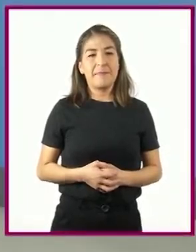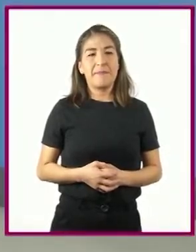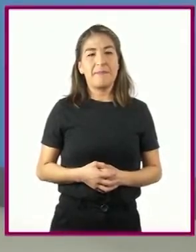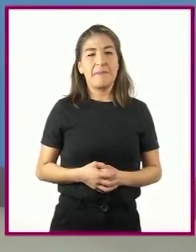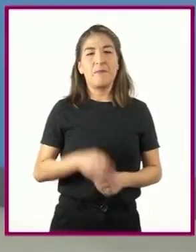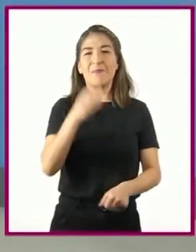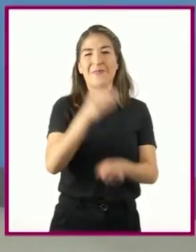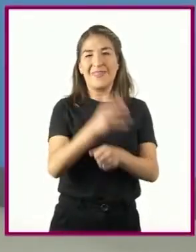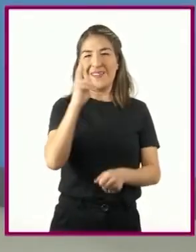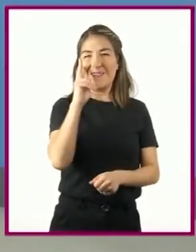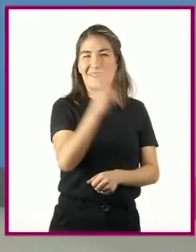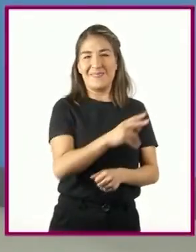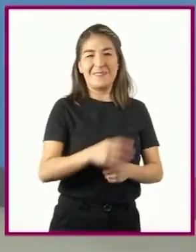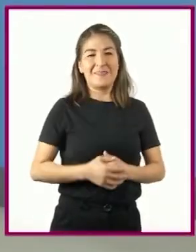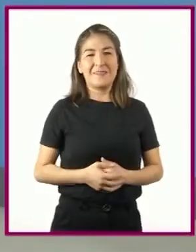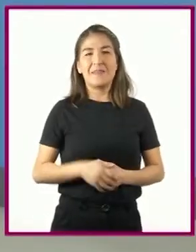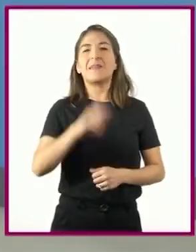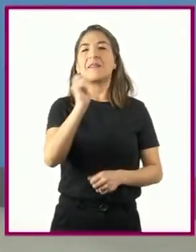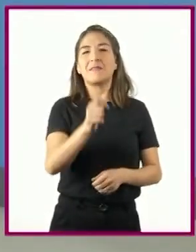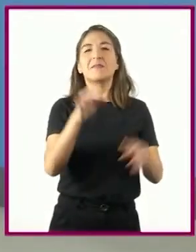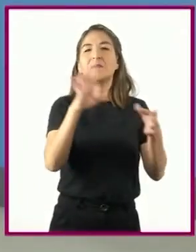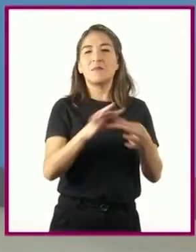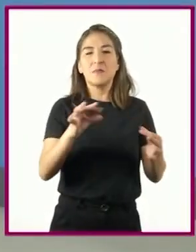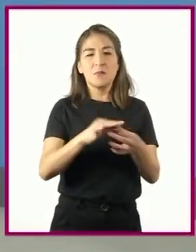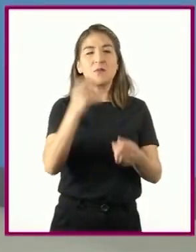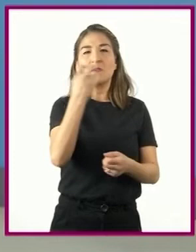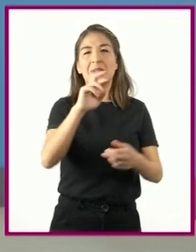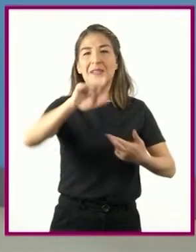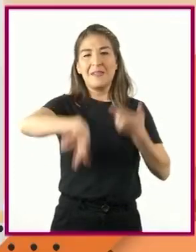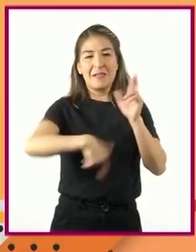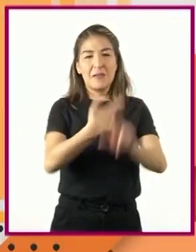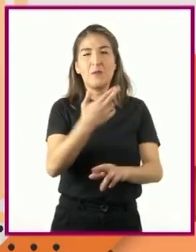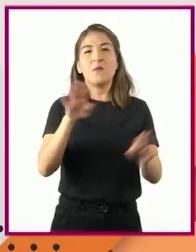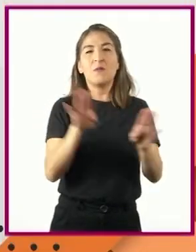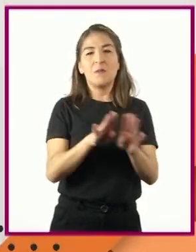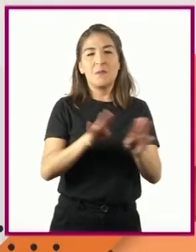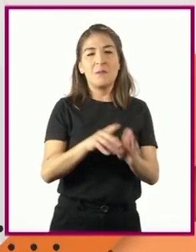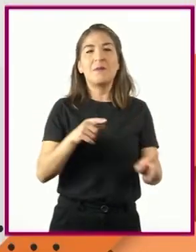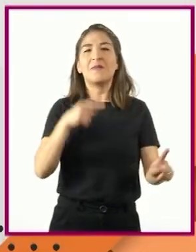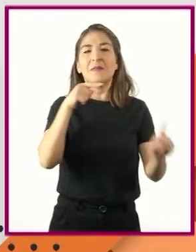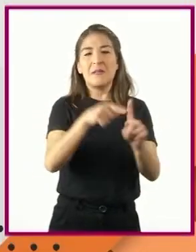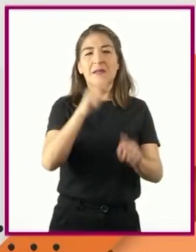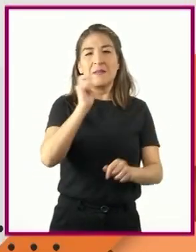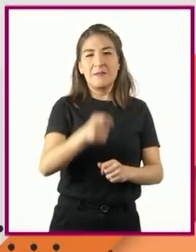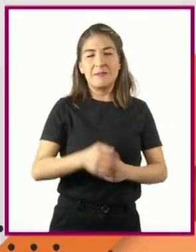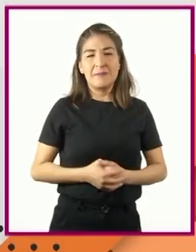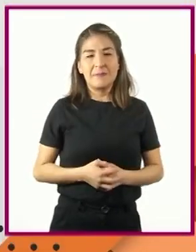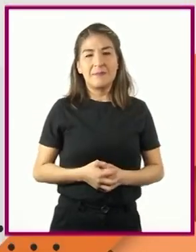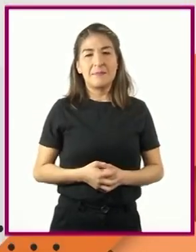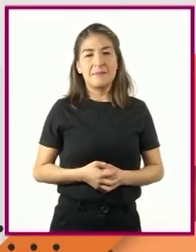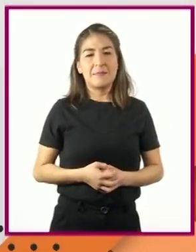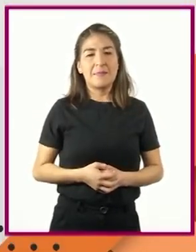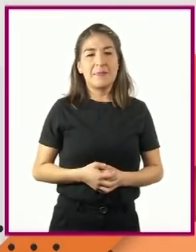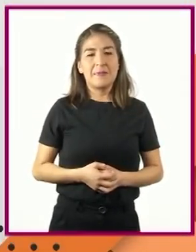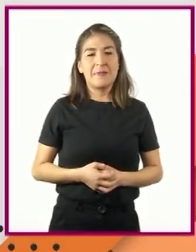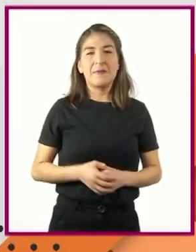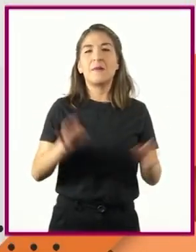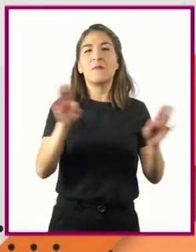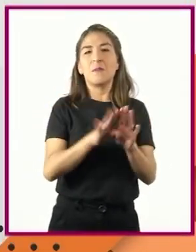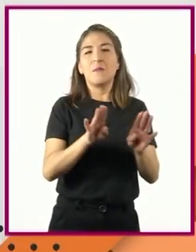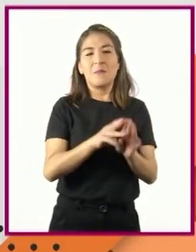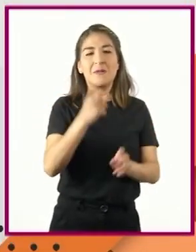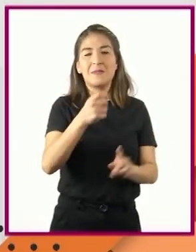Como vimos y escuchamos, las principales causas de la Revolución Rusa son: número 1.